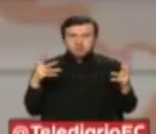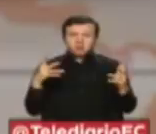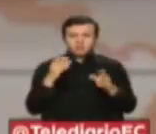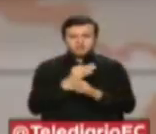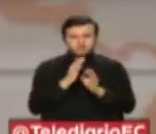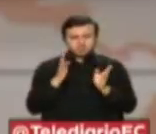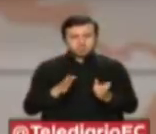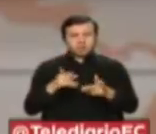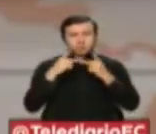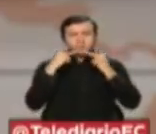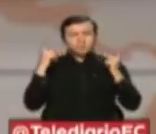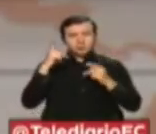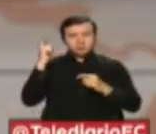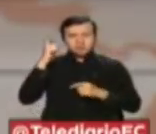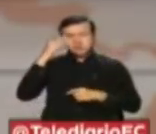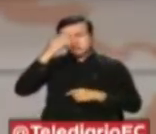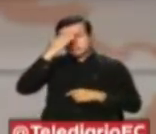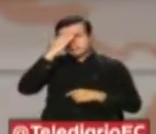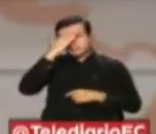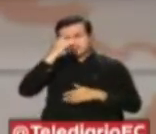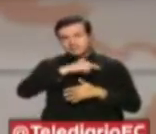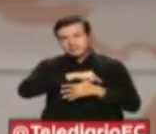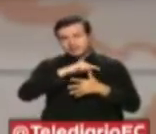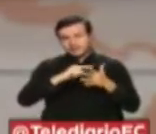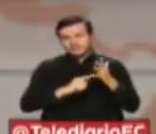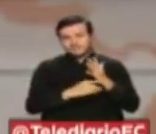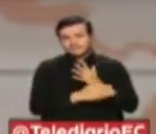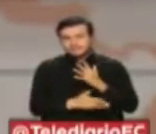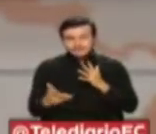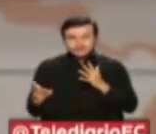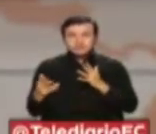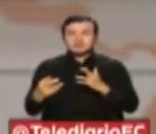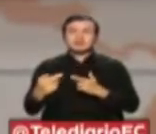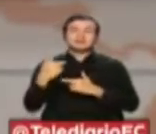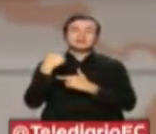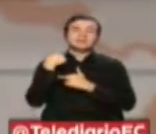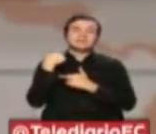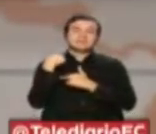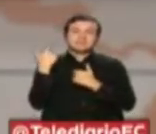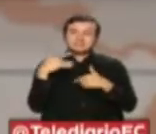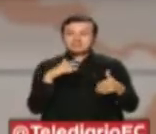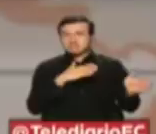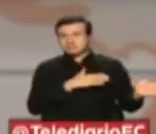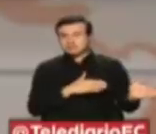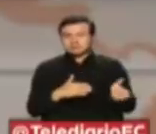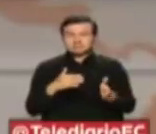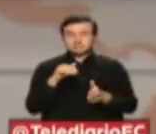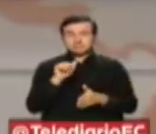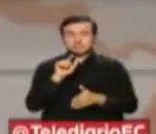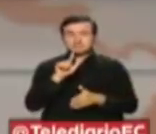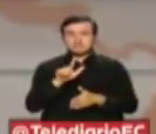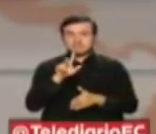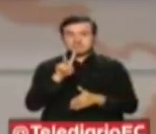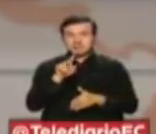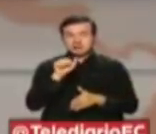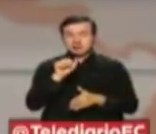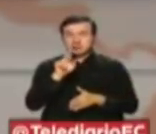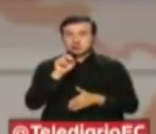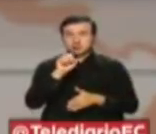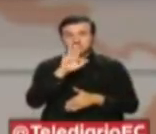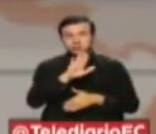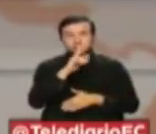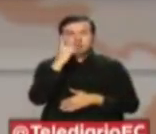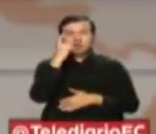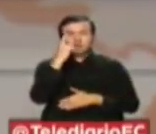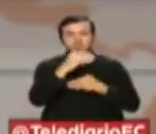funcionario público tiene que saber lo que hace y saber y ser responsable de lo que hace el señor alvarado tiene 11 procesos